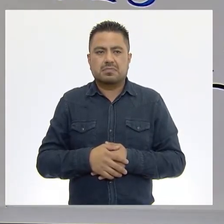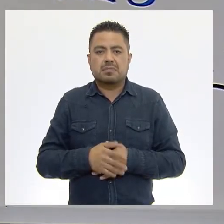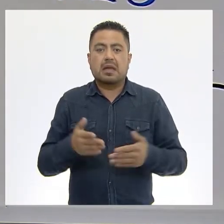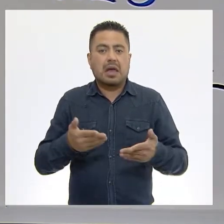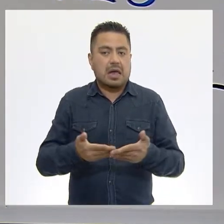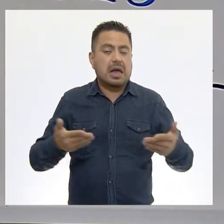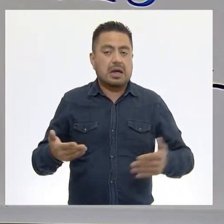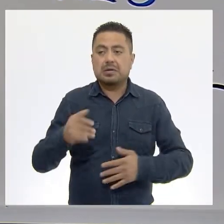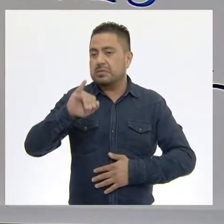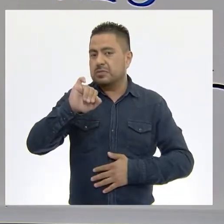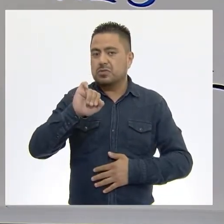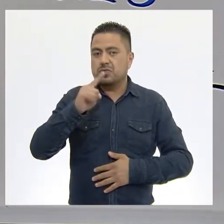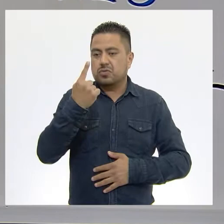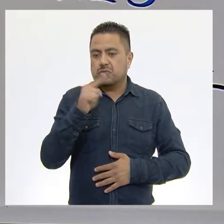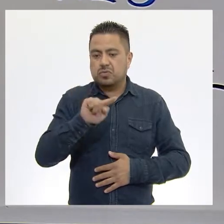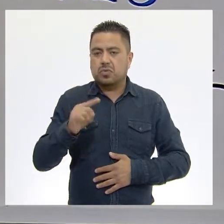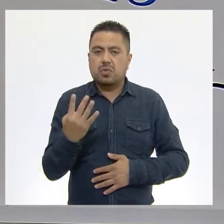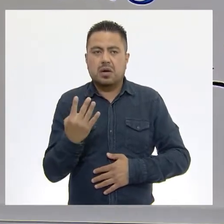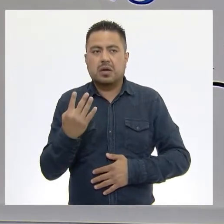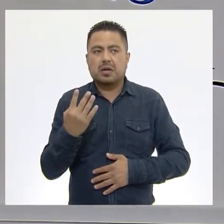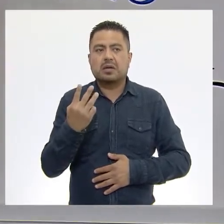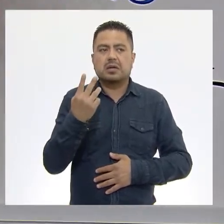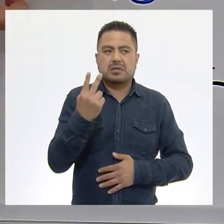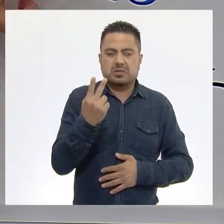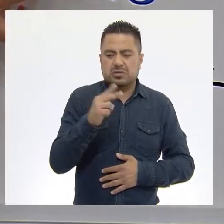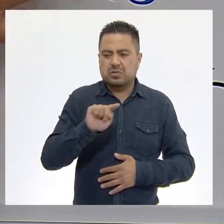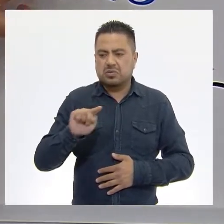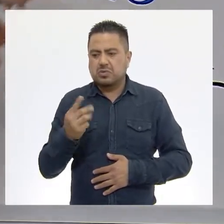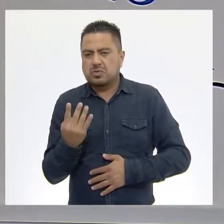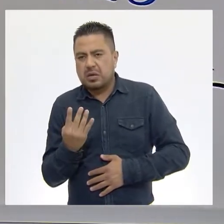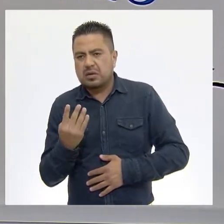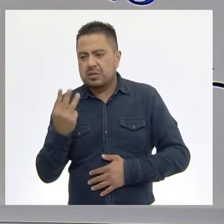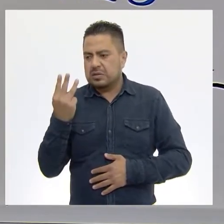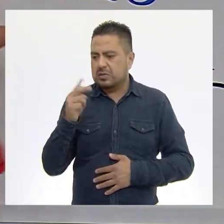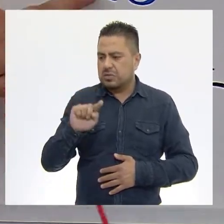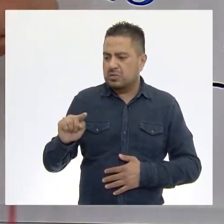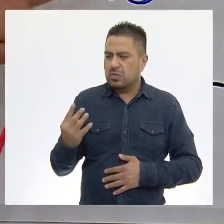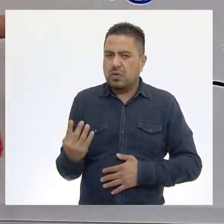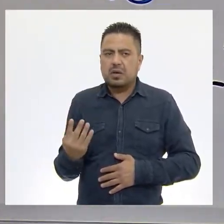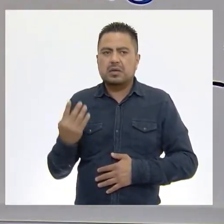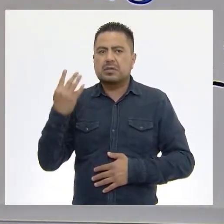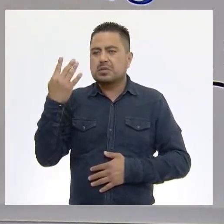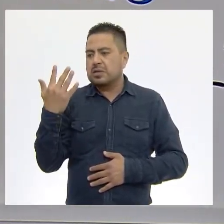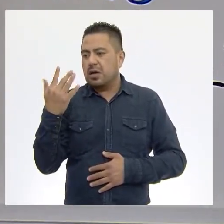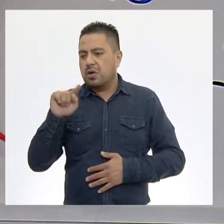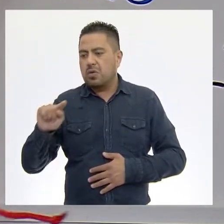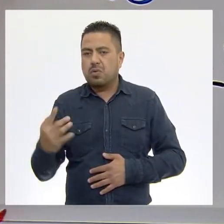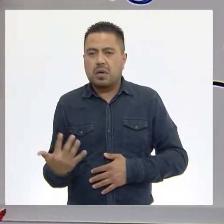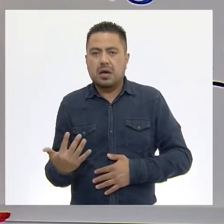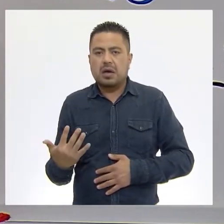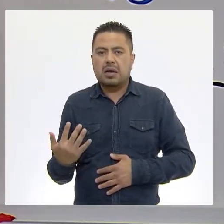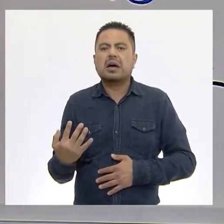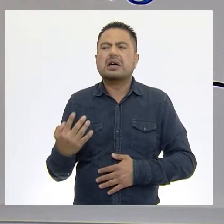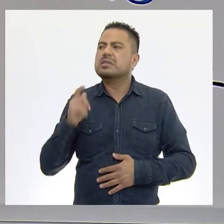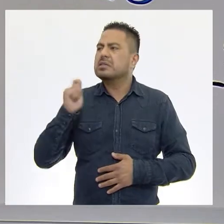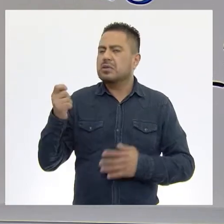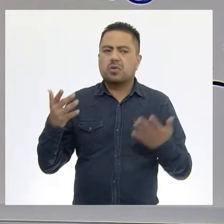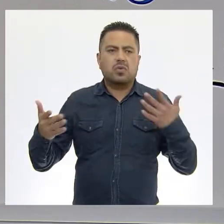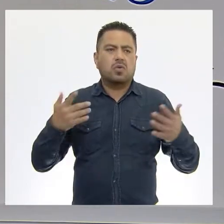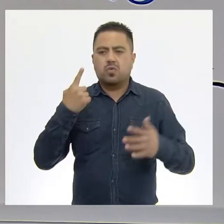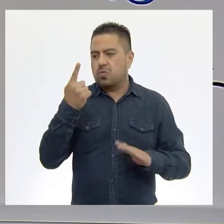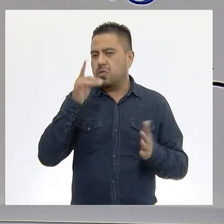ahora sí, un cuarto, 2 cuartos, 3 cuartos, 4 cuartos y 5 cuartos, que es equivalente